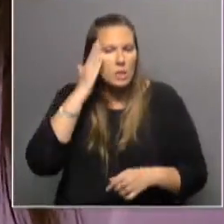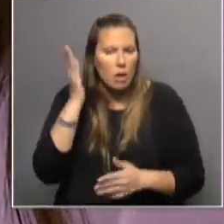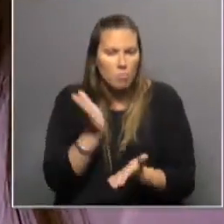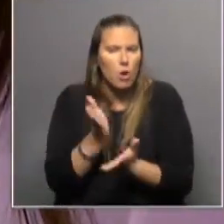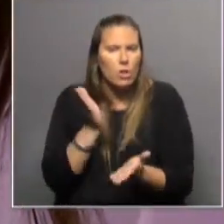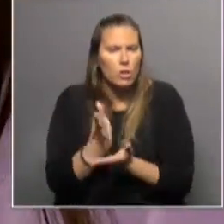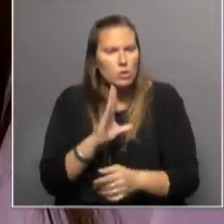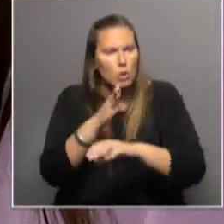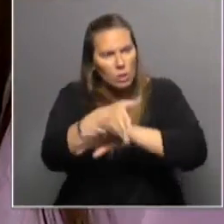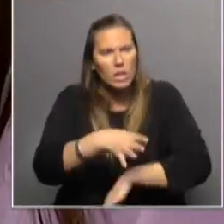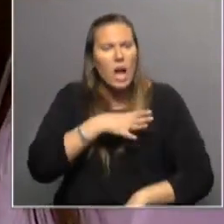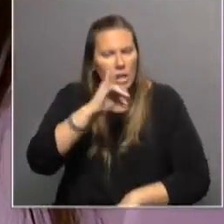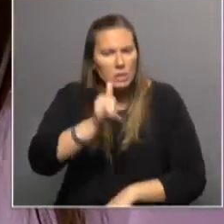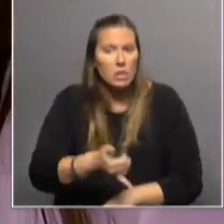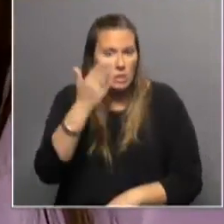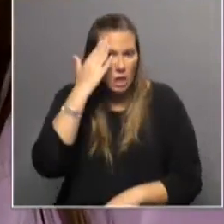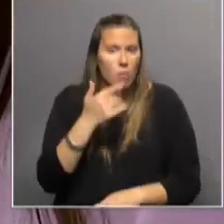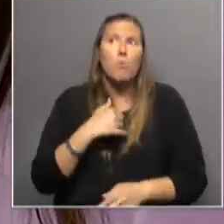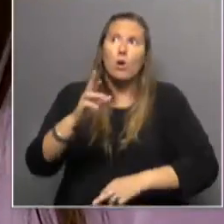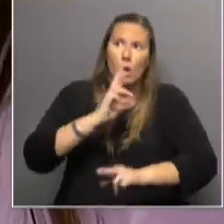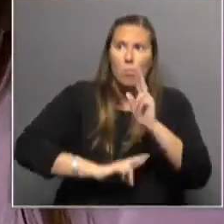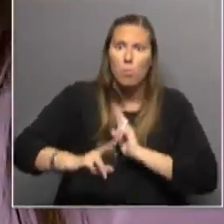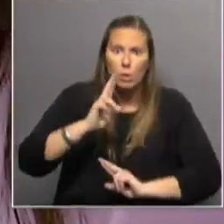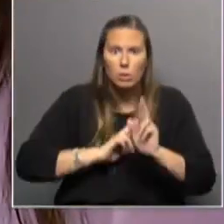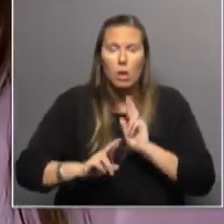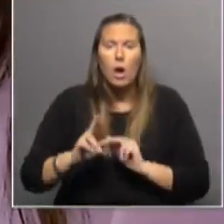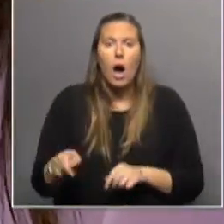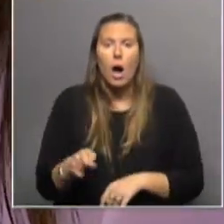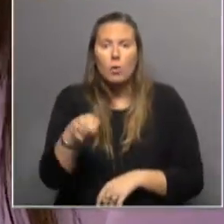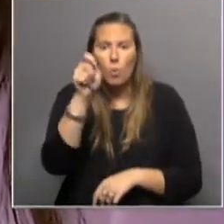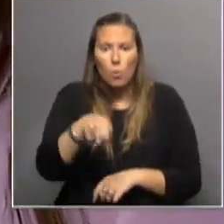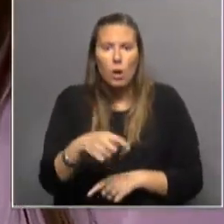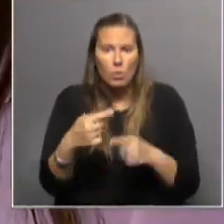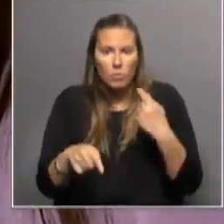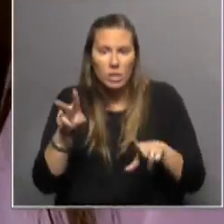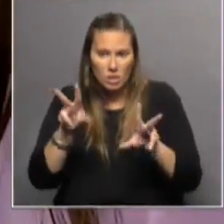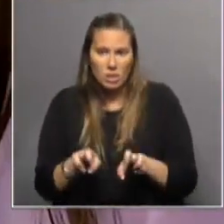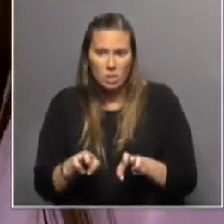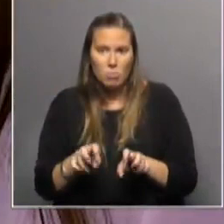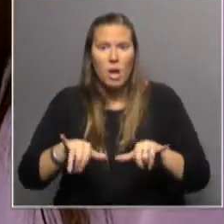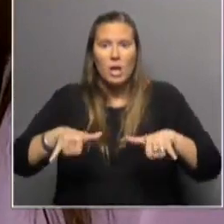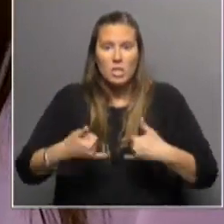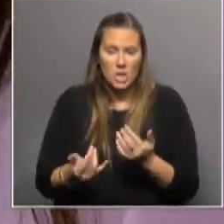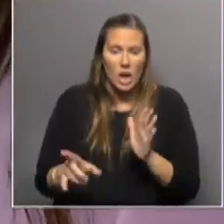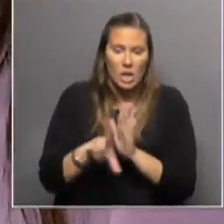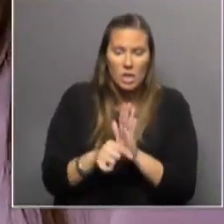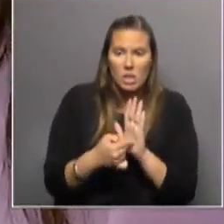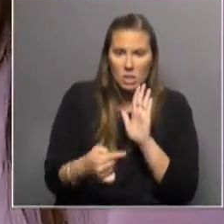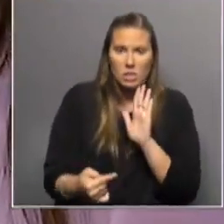derecho a acceder a las respuestas a los juzgados en multimateria que ya están en la ley,